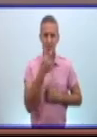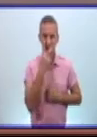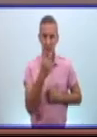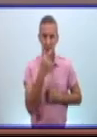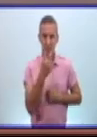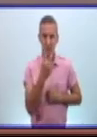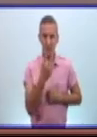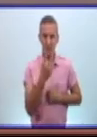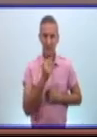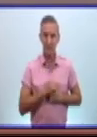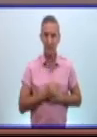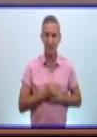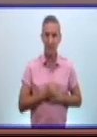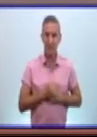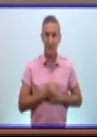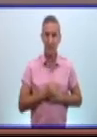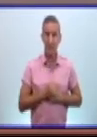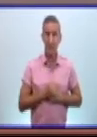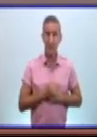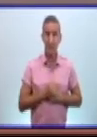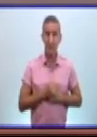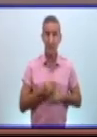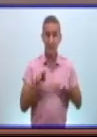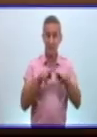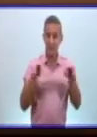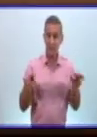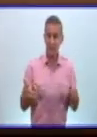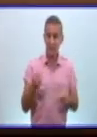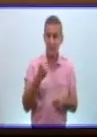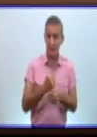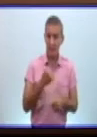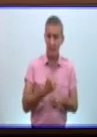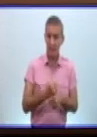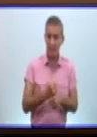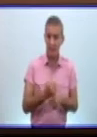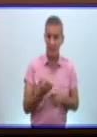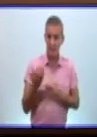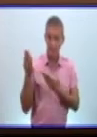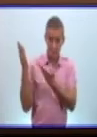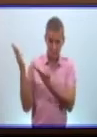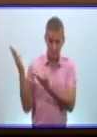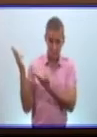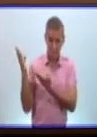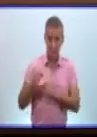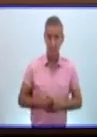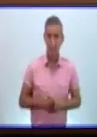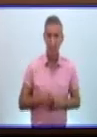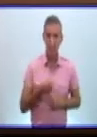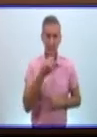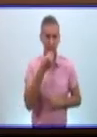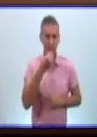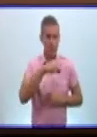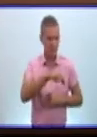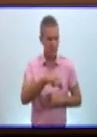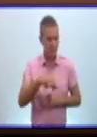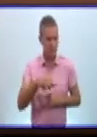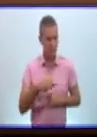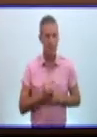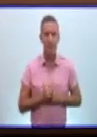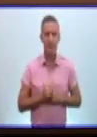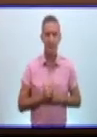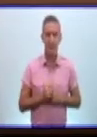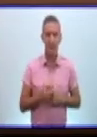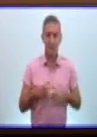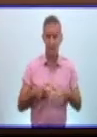Observen que en el puesto de trabajo tengo una muestra de cloruro de sodio o sal común, que está contenida en